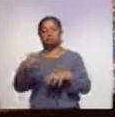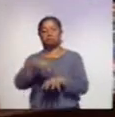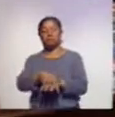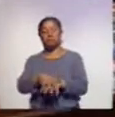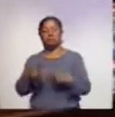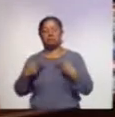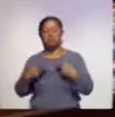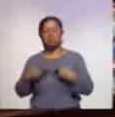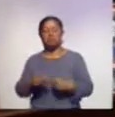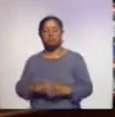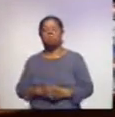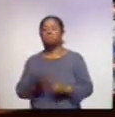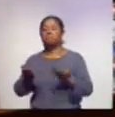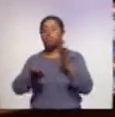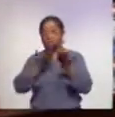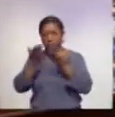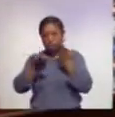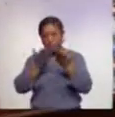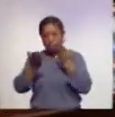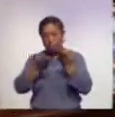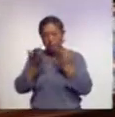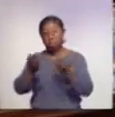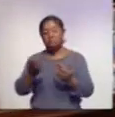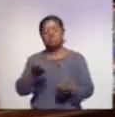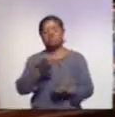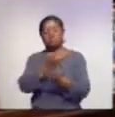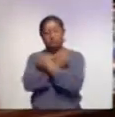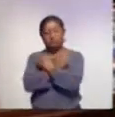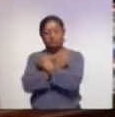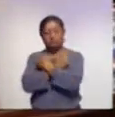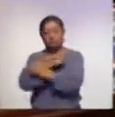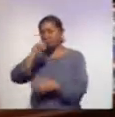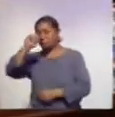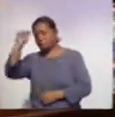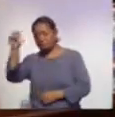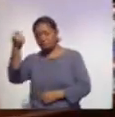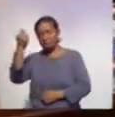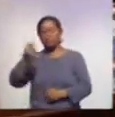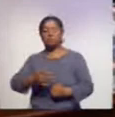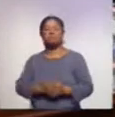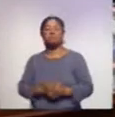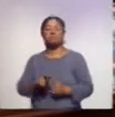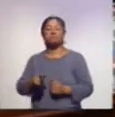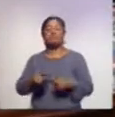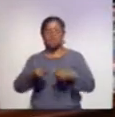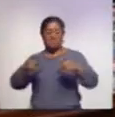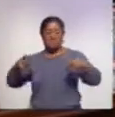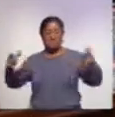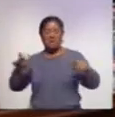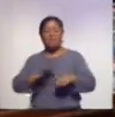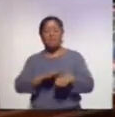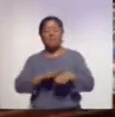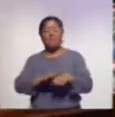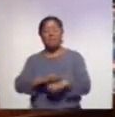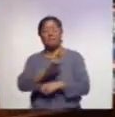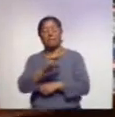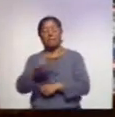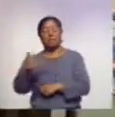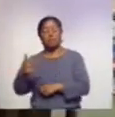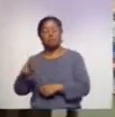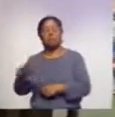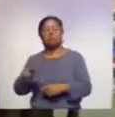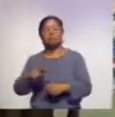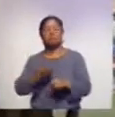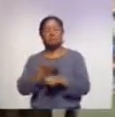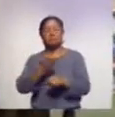que la educación tecnológica y técnica también es una prioridad, al ser la que más crece en recurso humano en los estados. Y